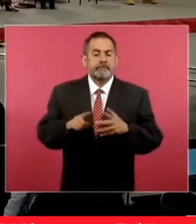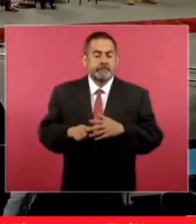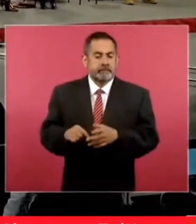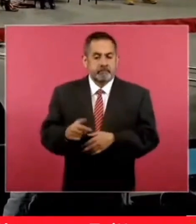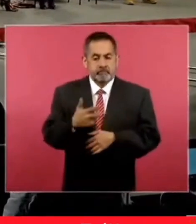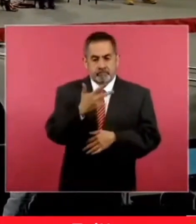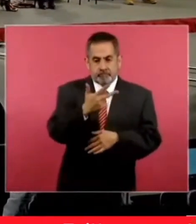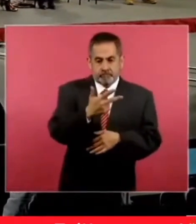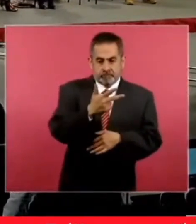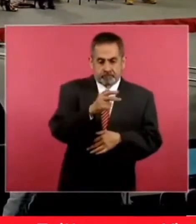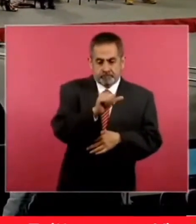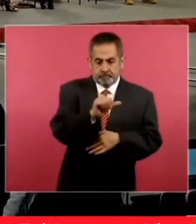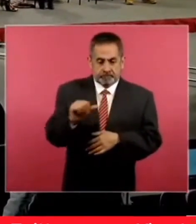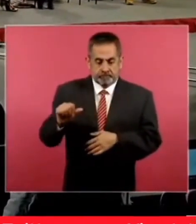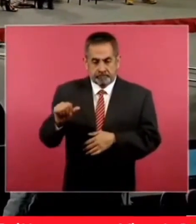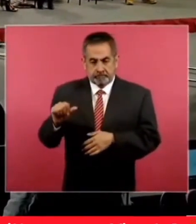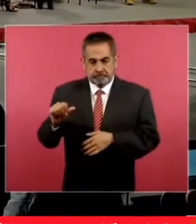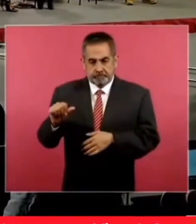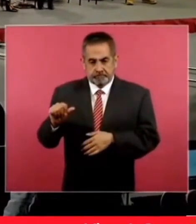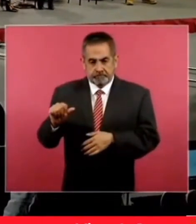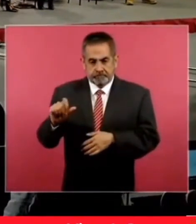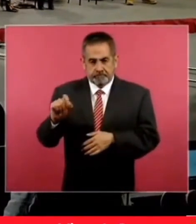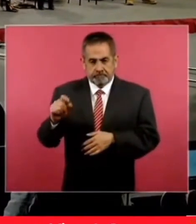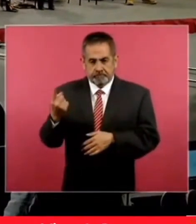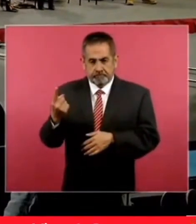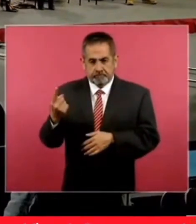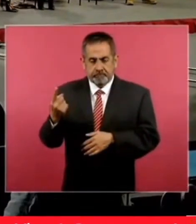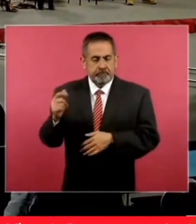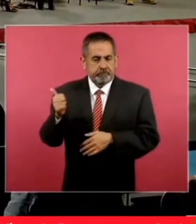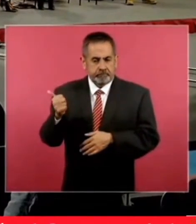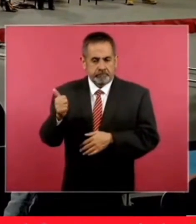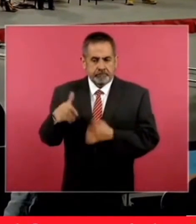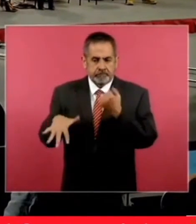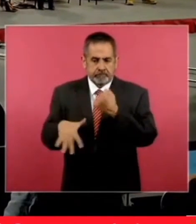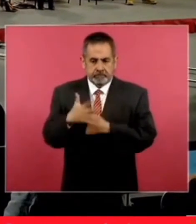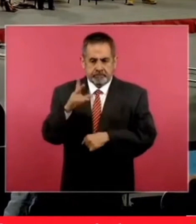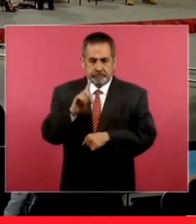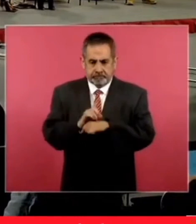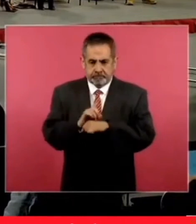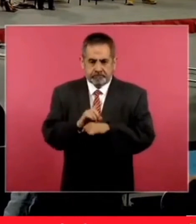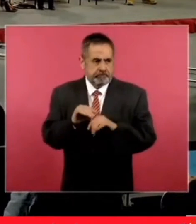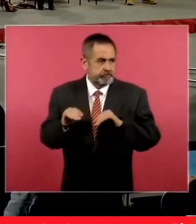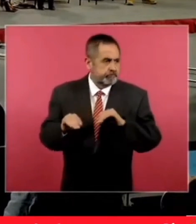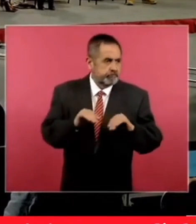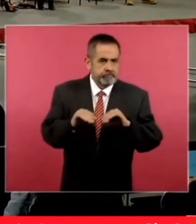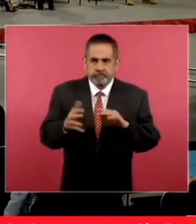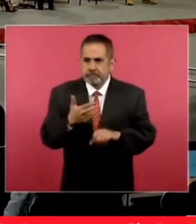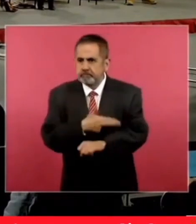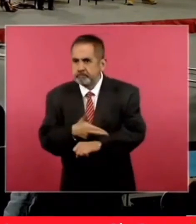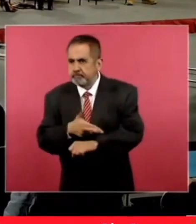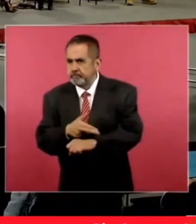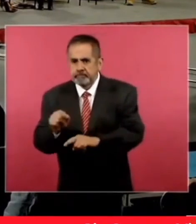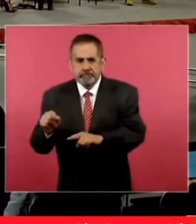del Ocho al al veintiuno de agosto quince días de operaciones